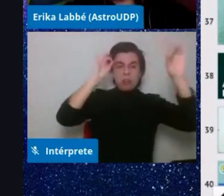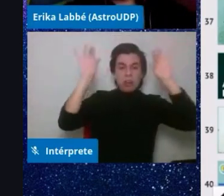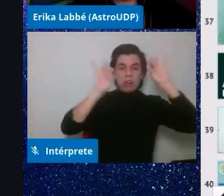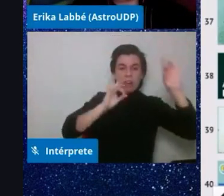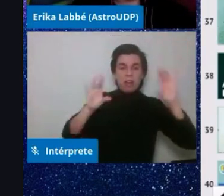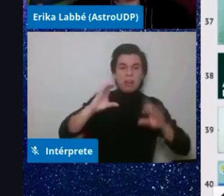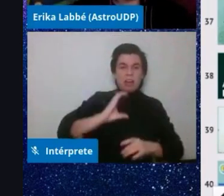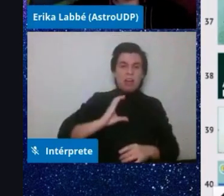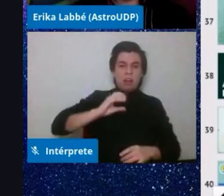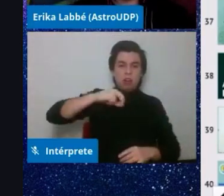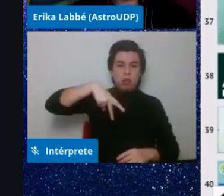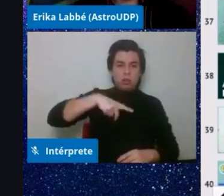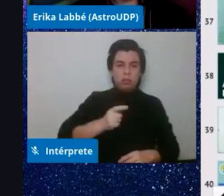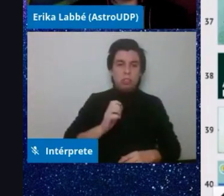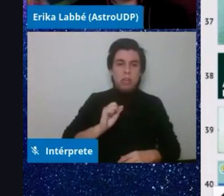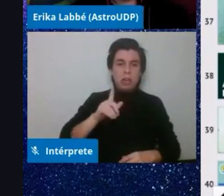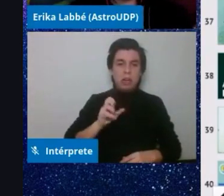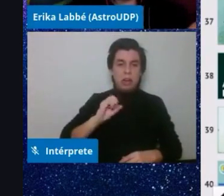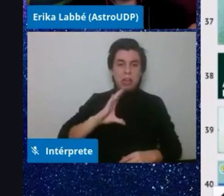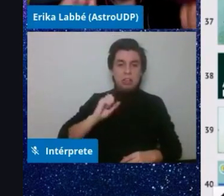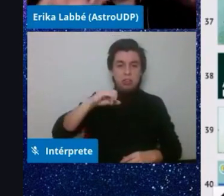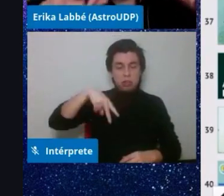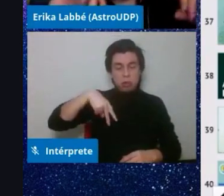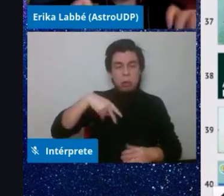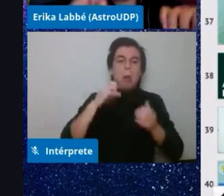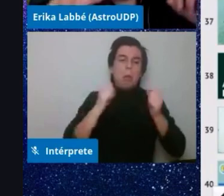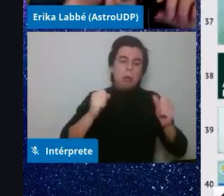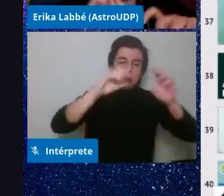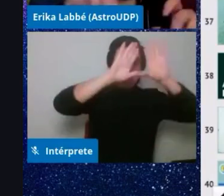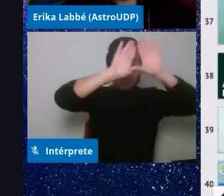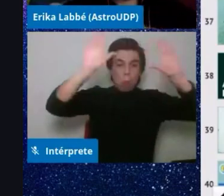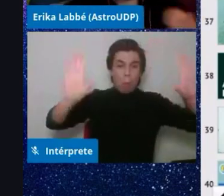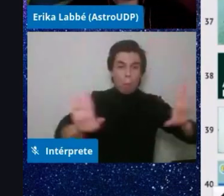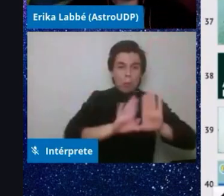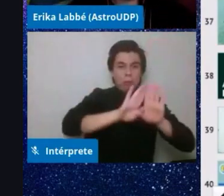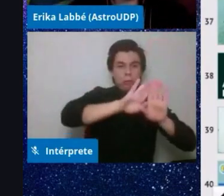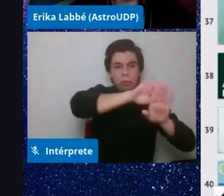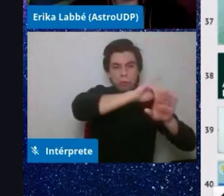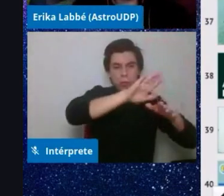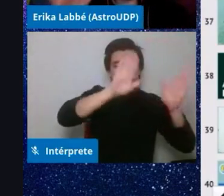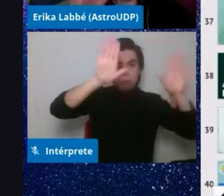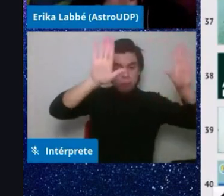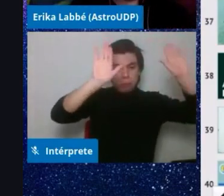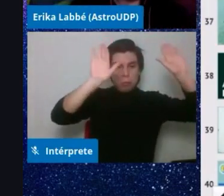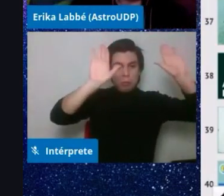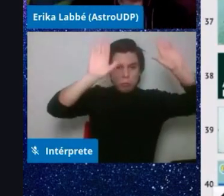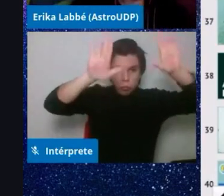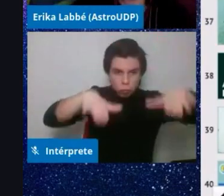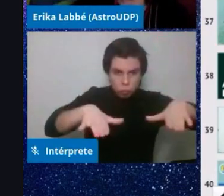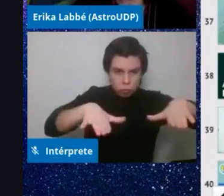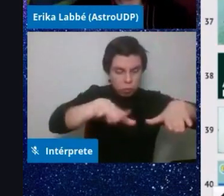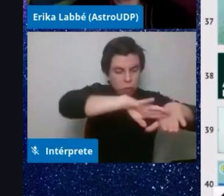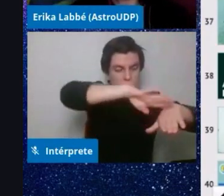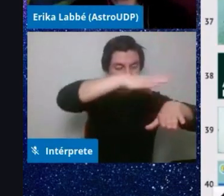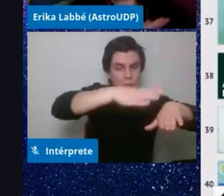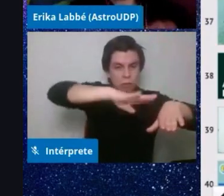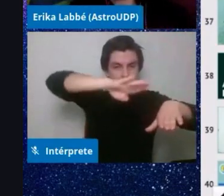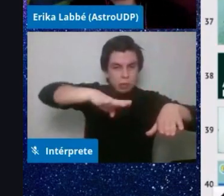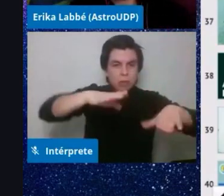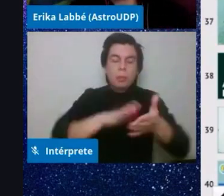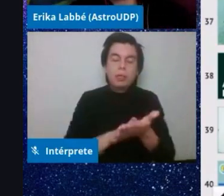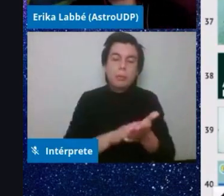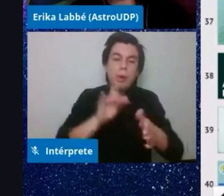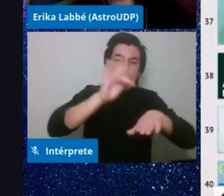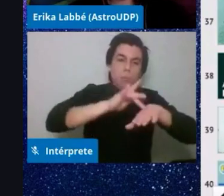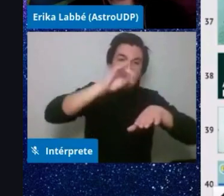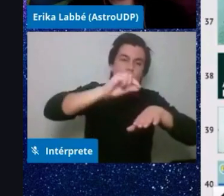por algún efecto del material se levante el puntito donde tiene que levantarse, ya sea que lo imprimieron así o que es